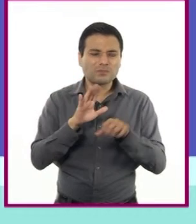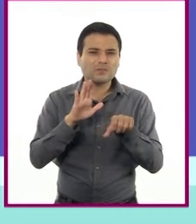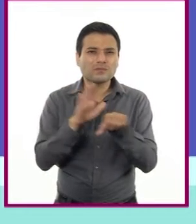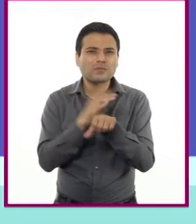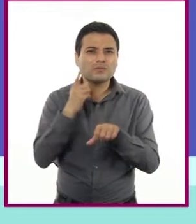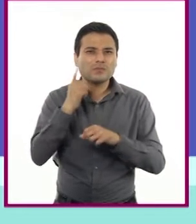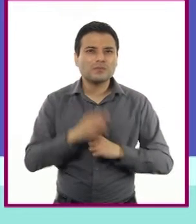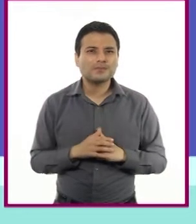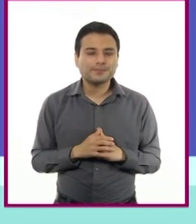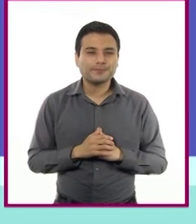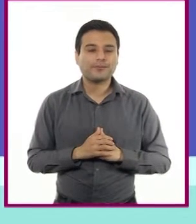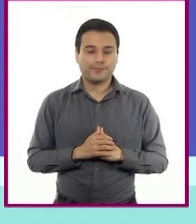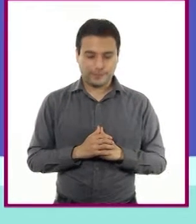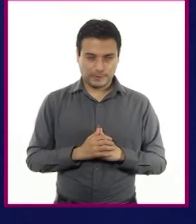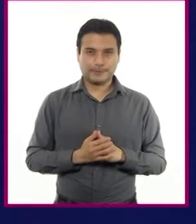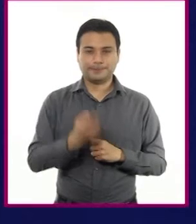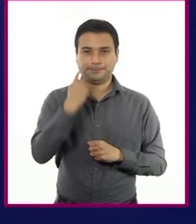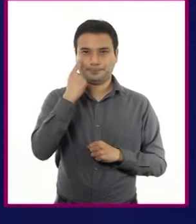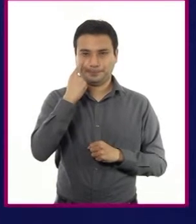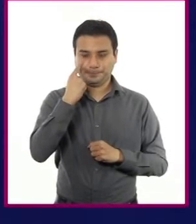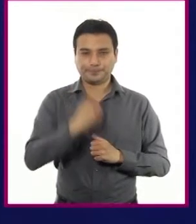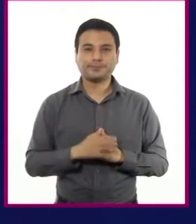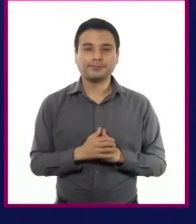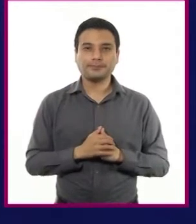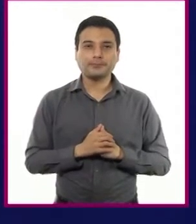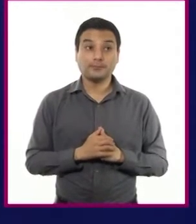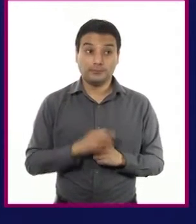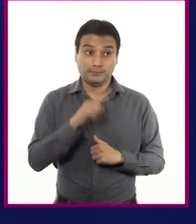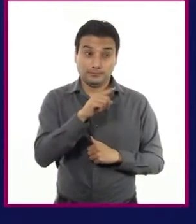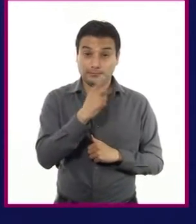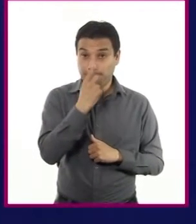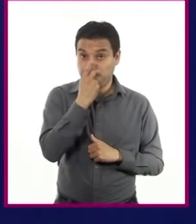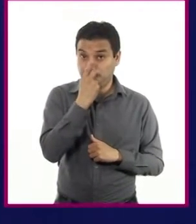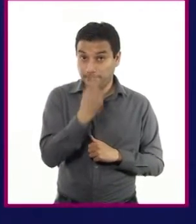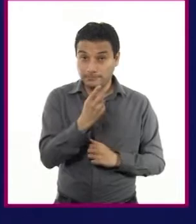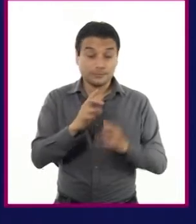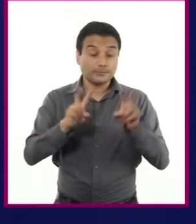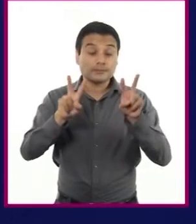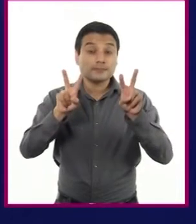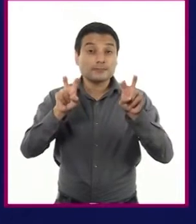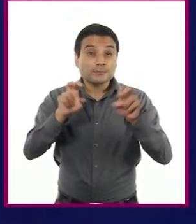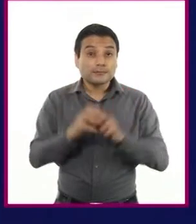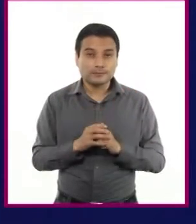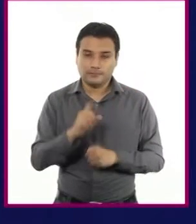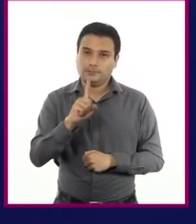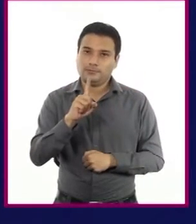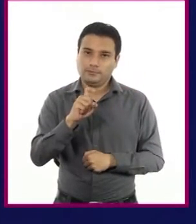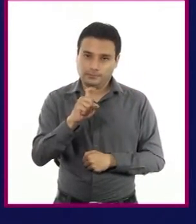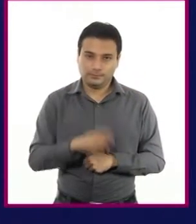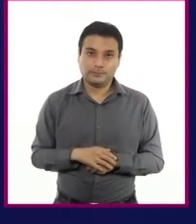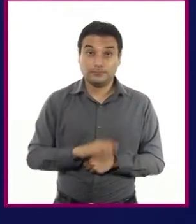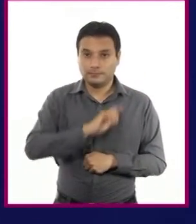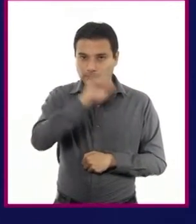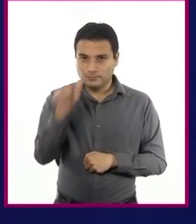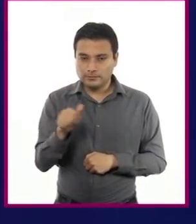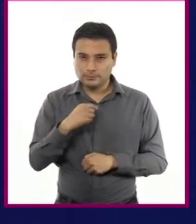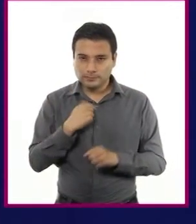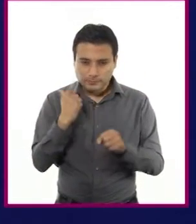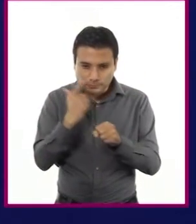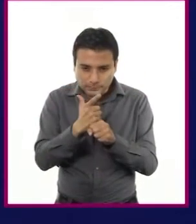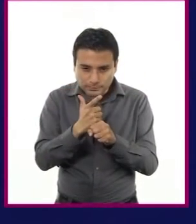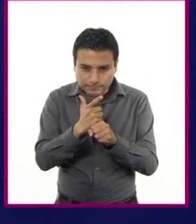palabras. Pues para empezar, usted dijo que el tema era el agua. y después me di cuenta de que